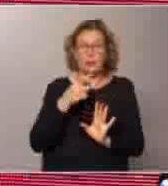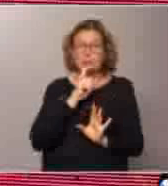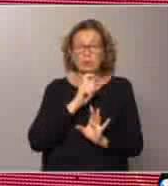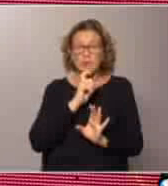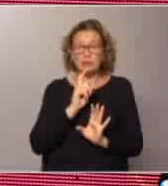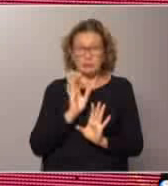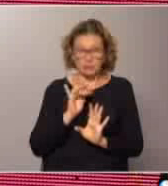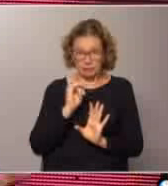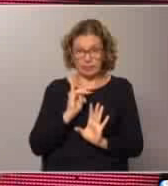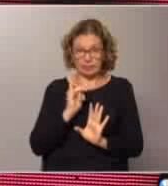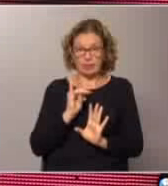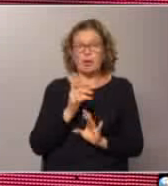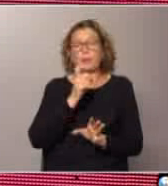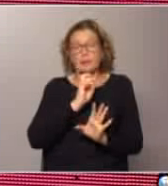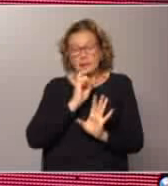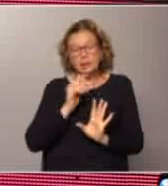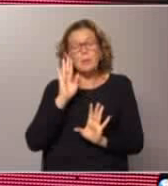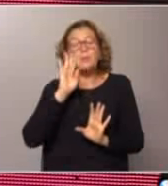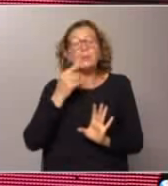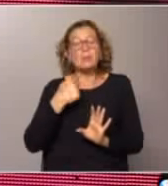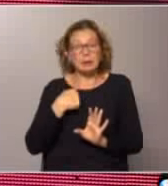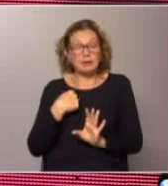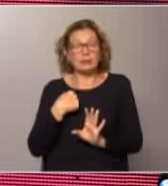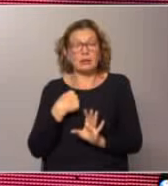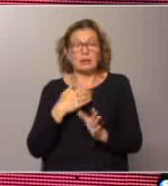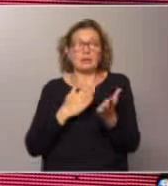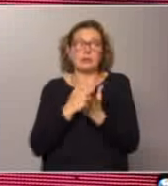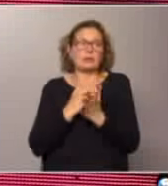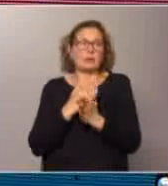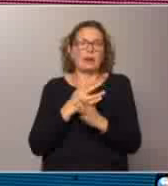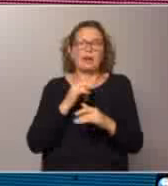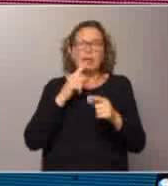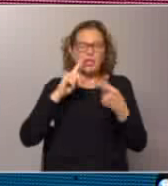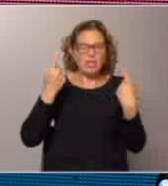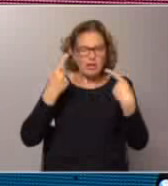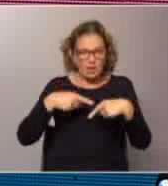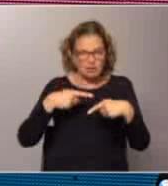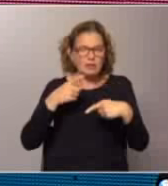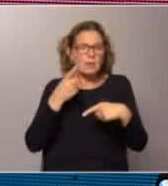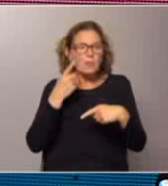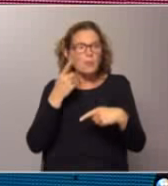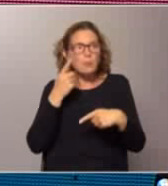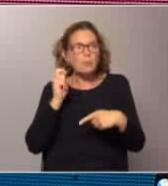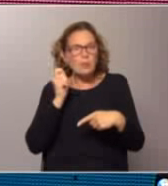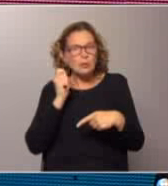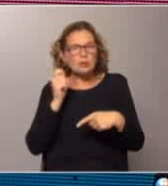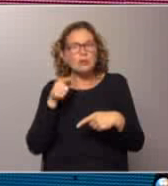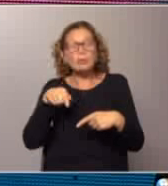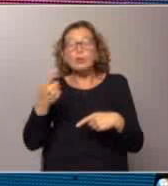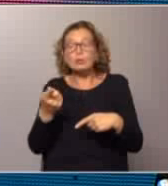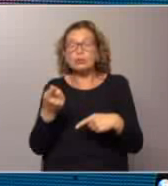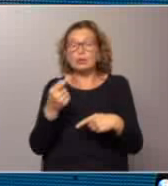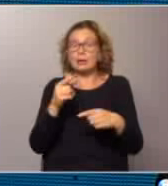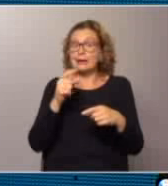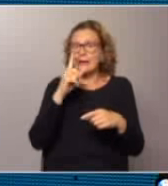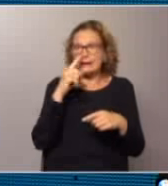y no y así aunque fuera mentira me parece que para el debate público es importante que la gente conozca pero enseguida como hicieron a reglón seguido decir bueno mire